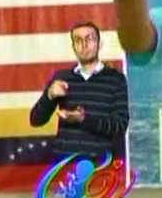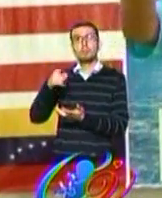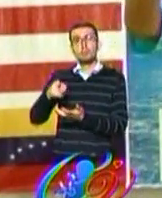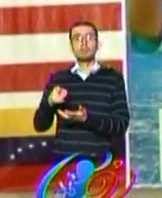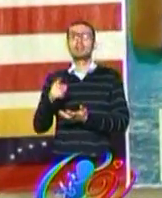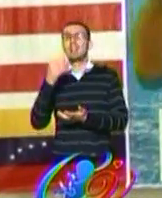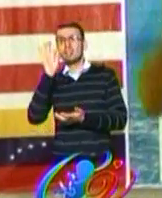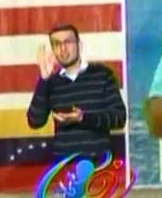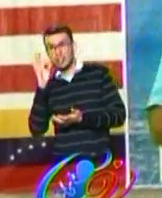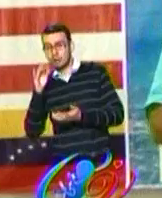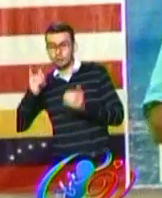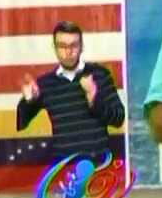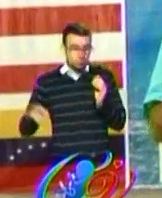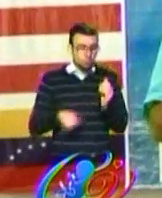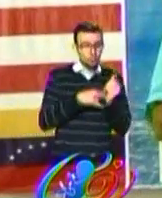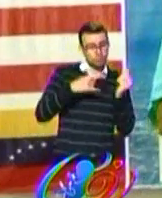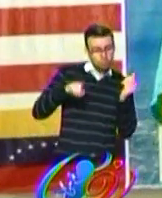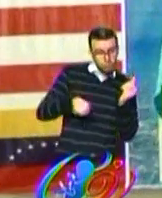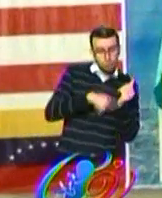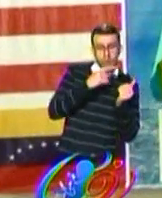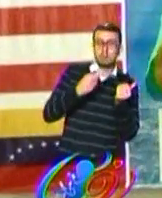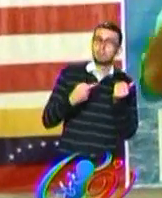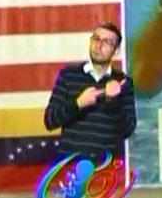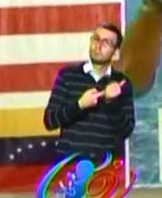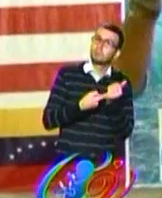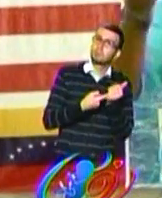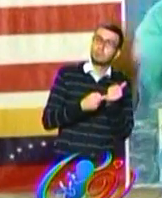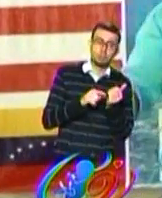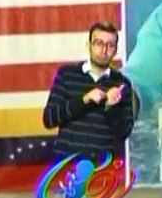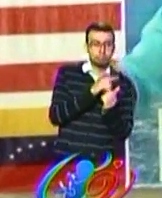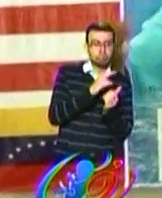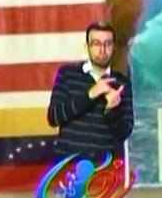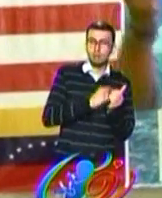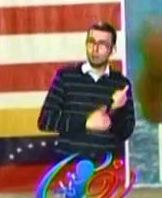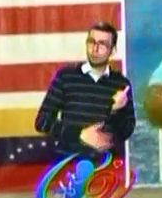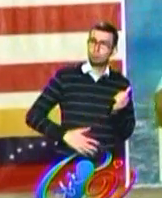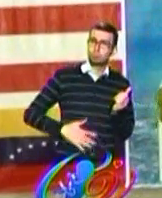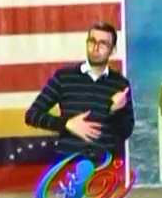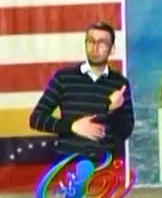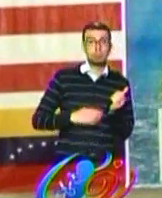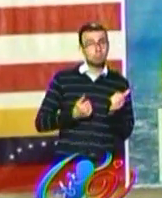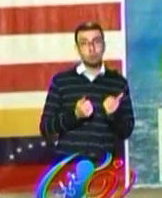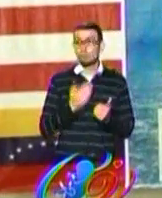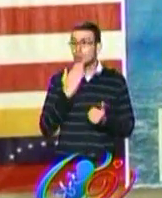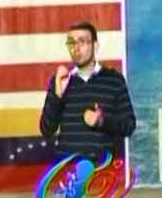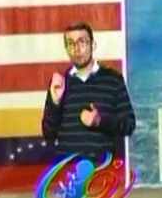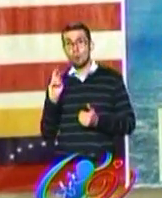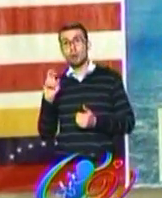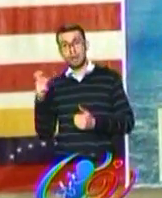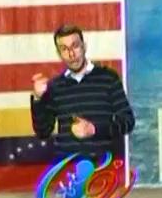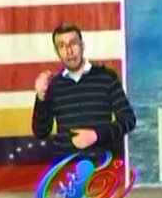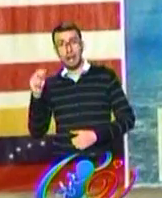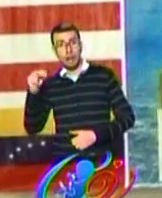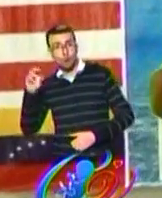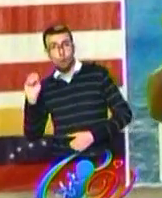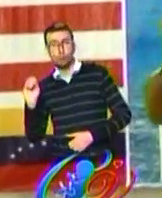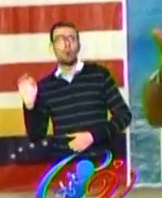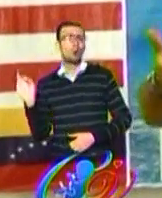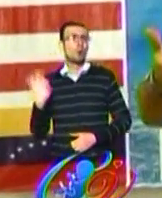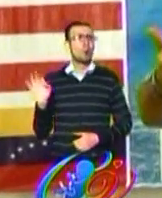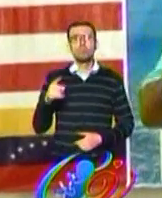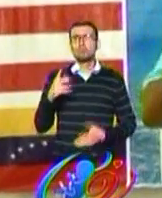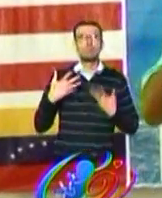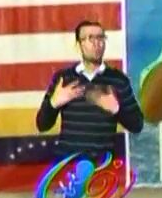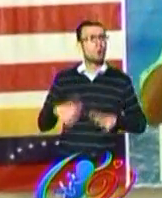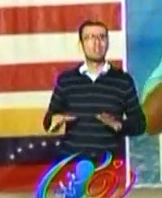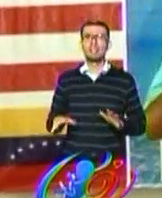hacen cosas maravillosas. Cuando ustedes son capaces de convertir el orégano, son capaces de convertir cualquier producto